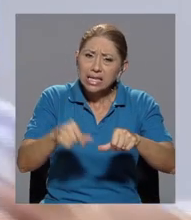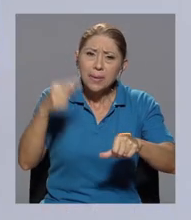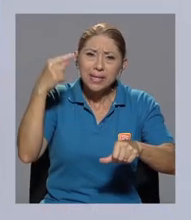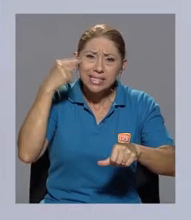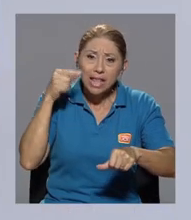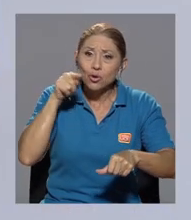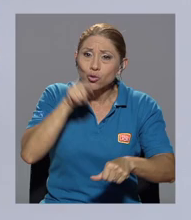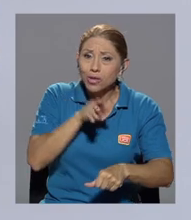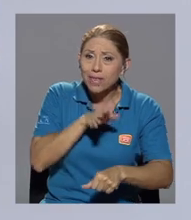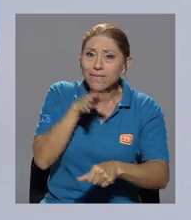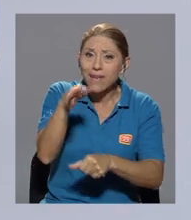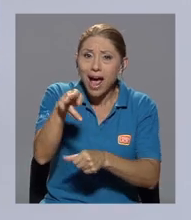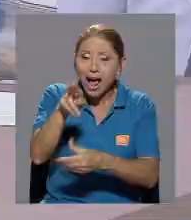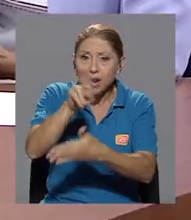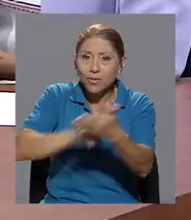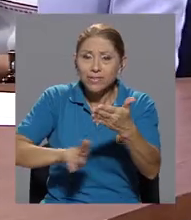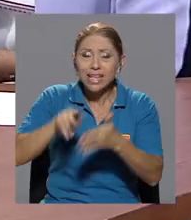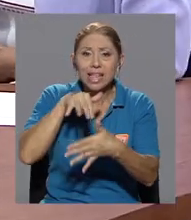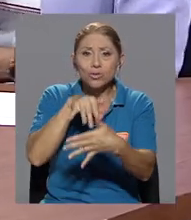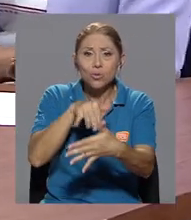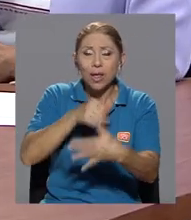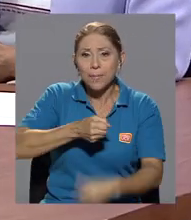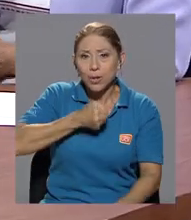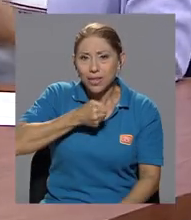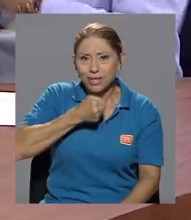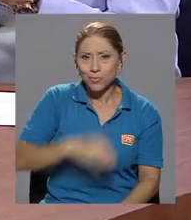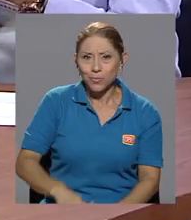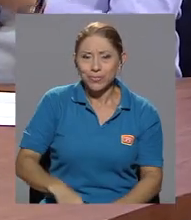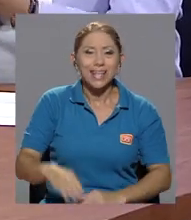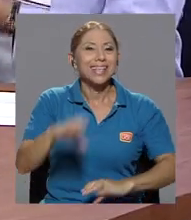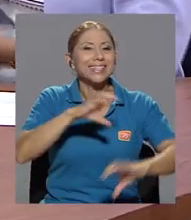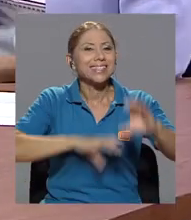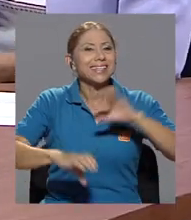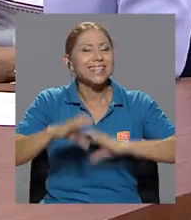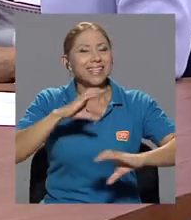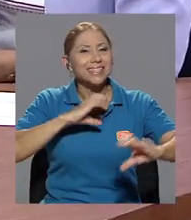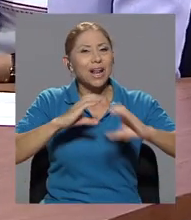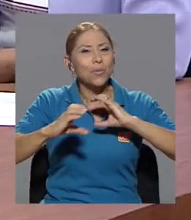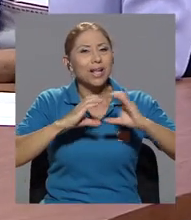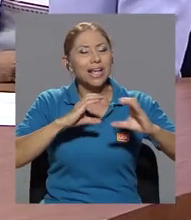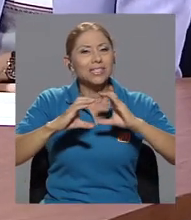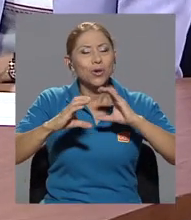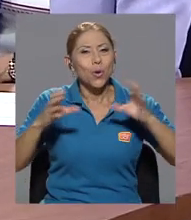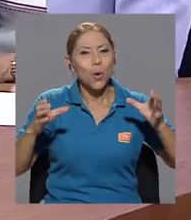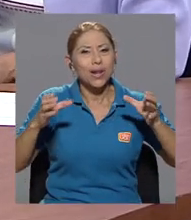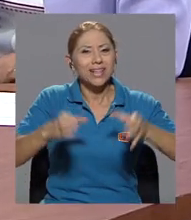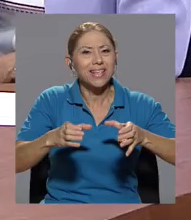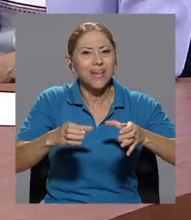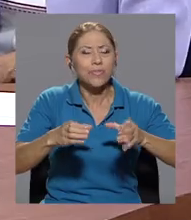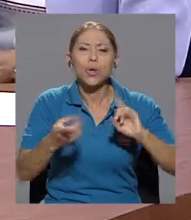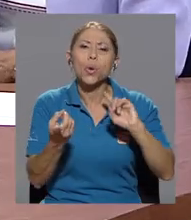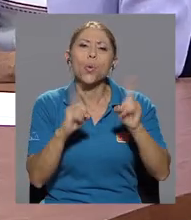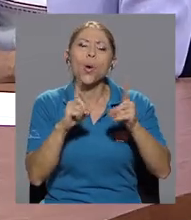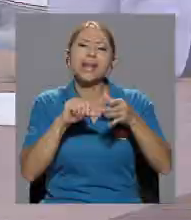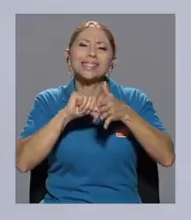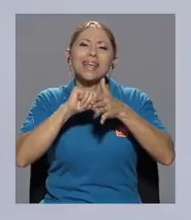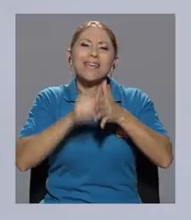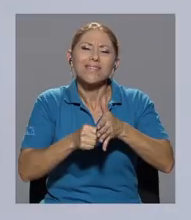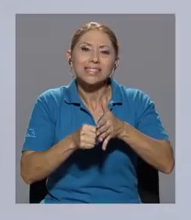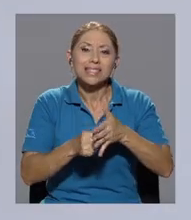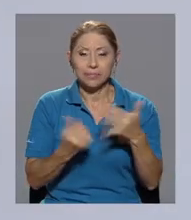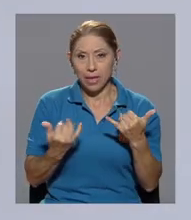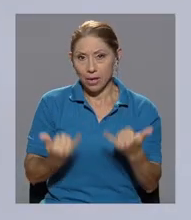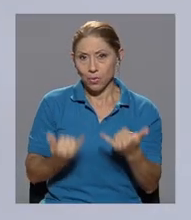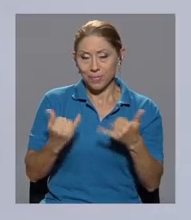periodismo y ciencias de la comunicación colectiva qué énfasis tienen ahora y por qué en la actualidad contamos